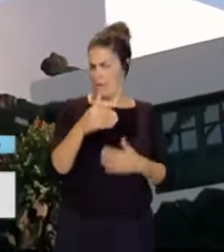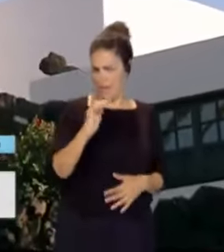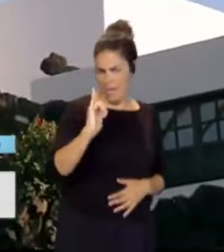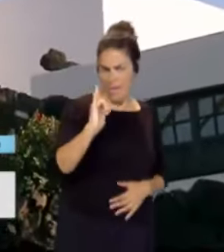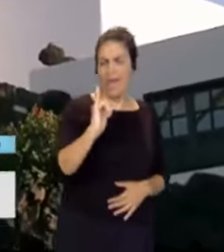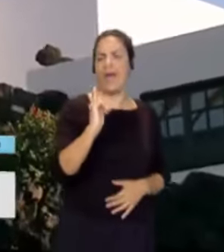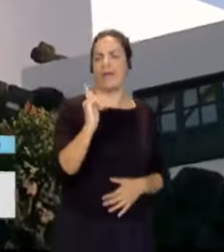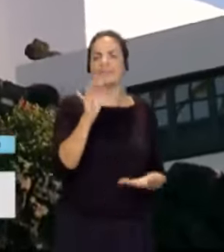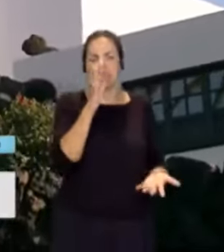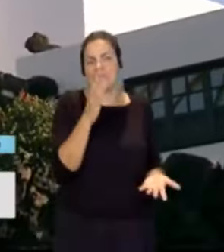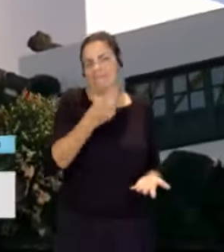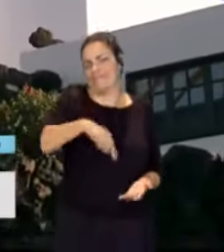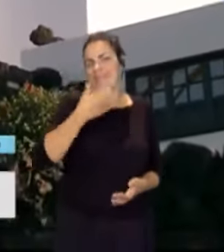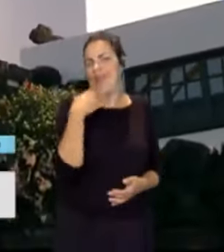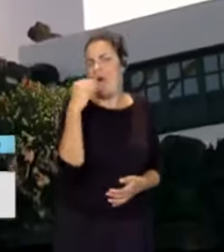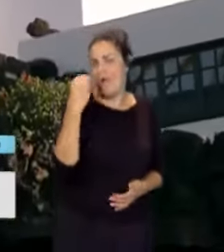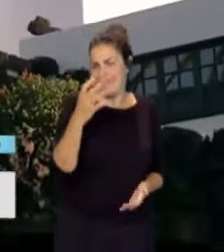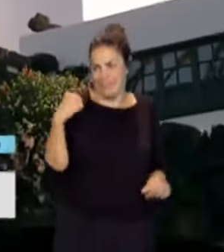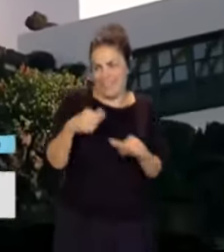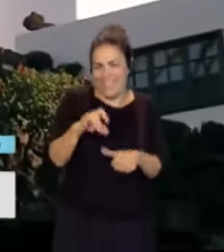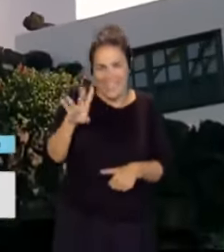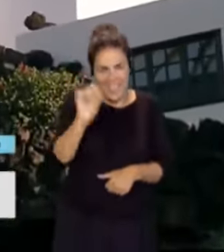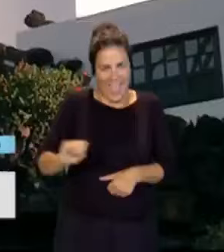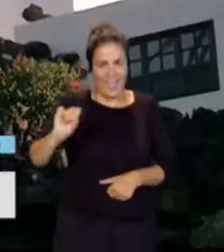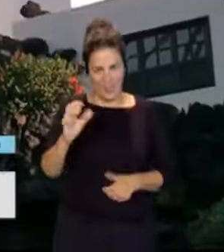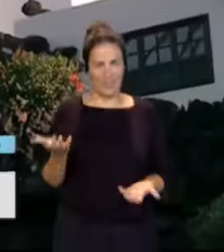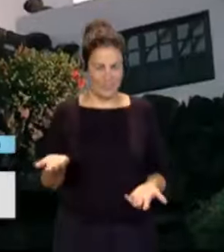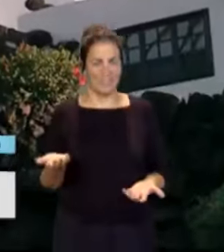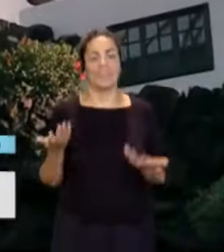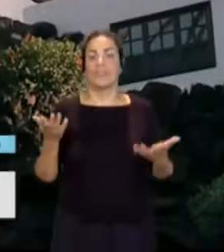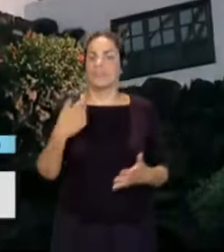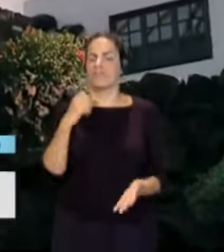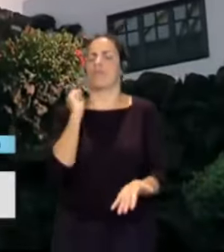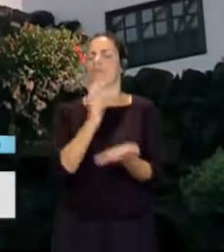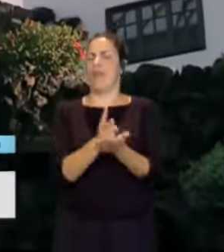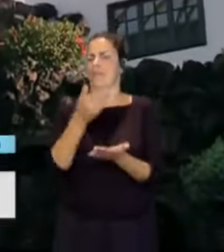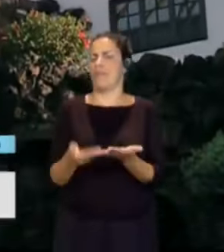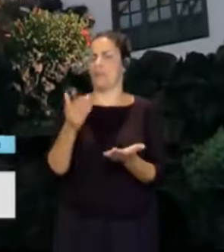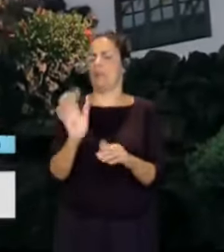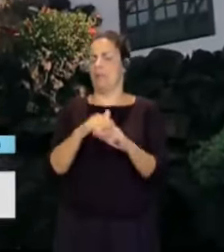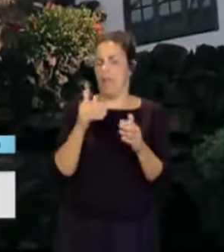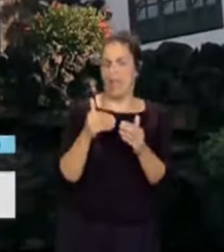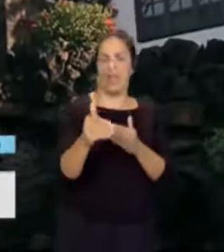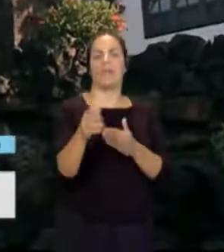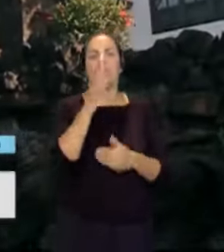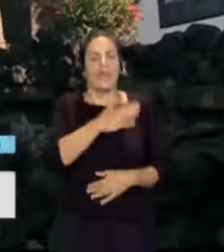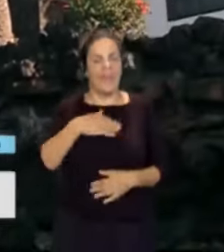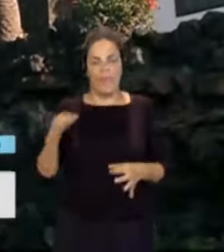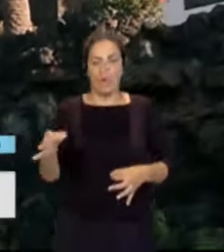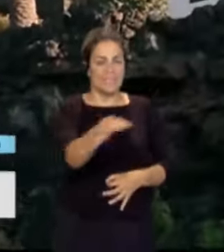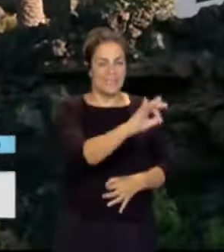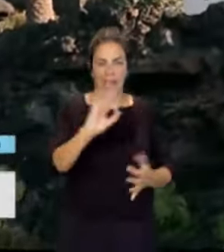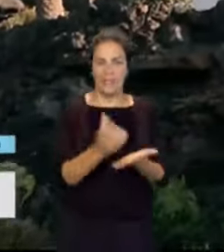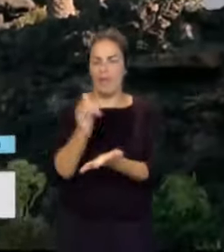somos jovencitos llevamos 15 años así que es uno de los retos así importantes que tiene para poder estar en todas las Islas